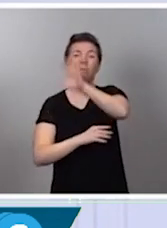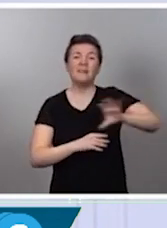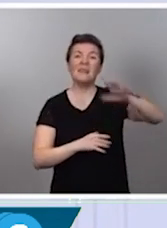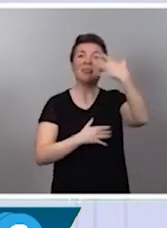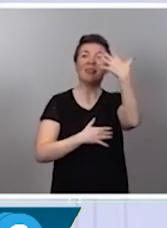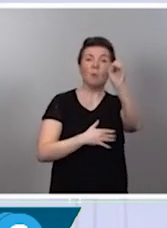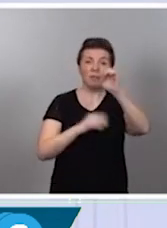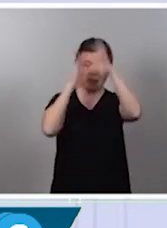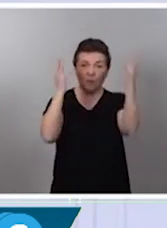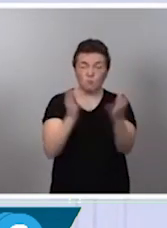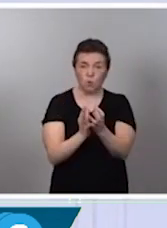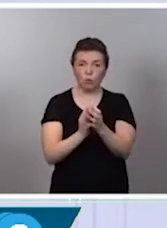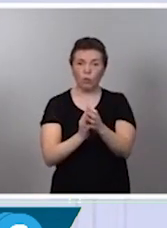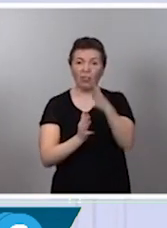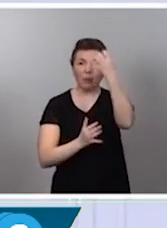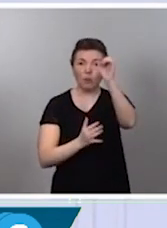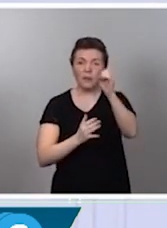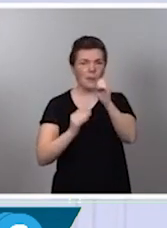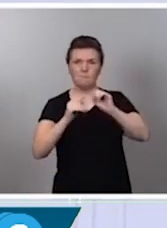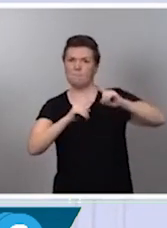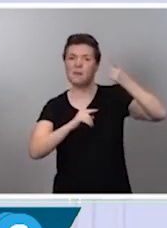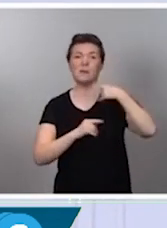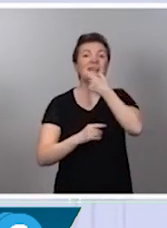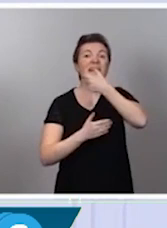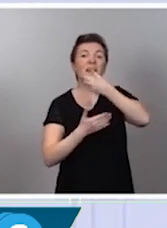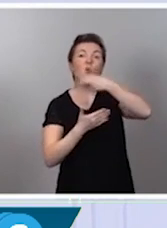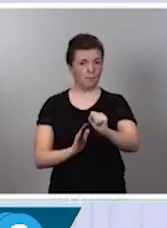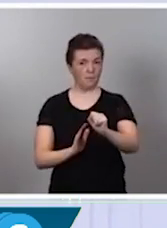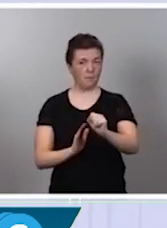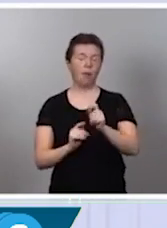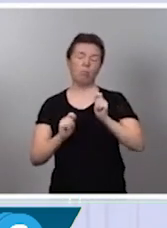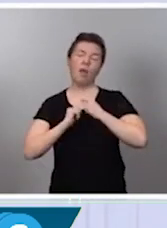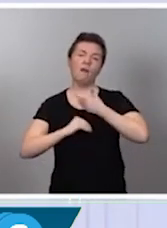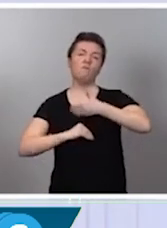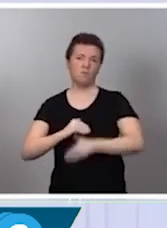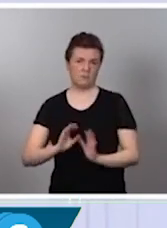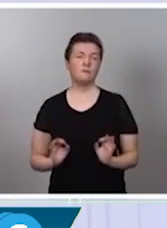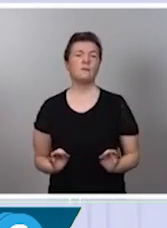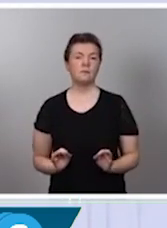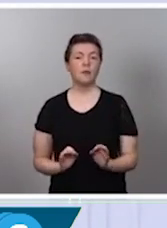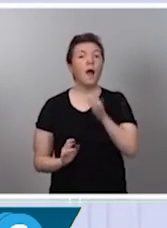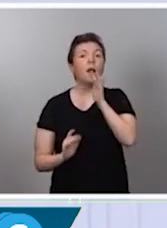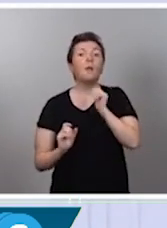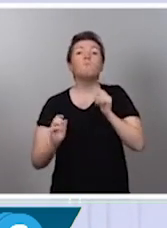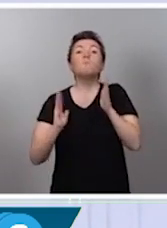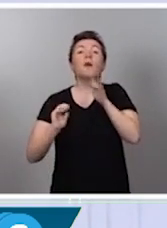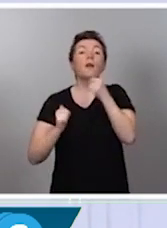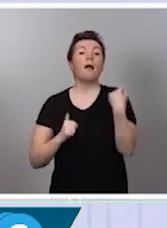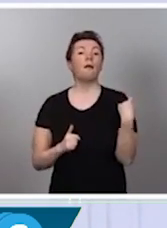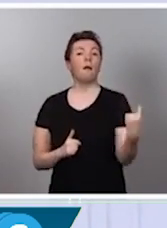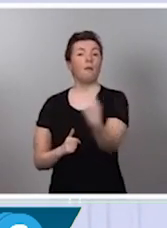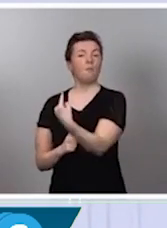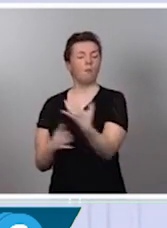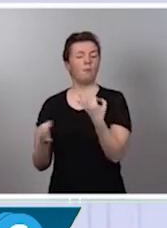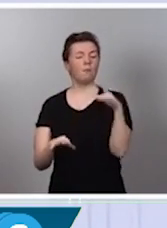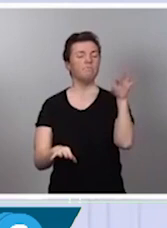el segundo trimestre de 2018 que los datos de empleo eran inaceptables, está diciendo ahora mismo, con datos de empleo que son